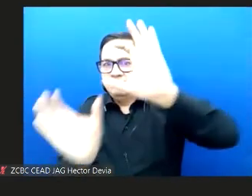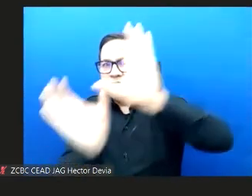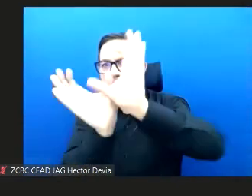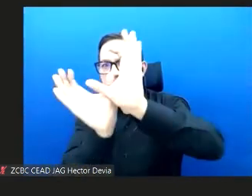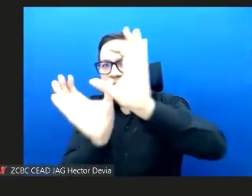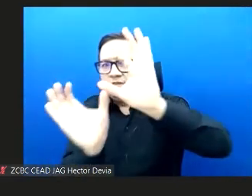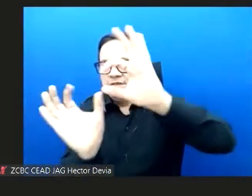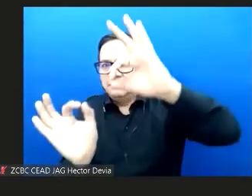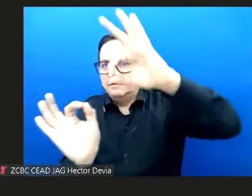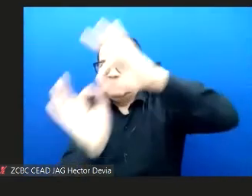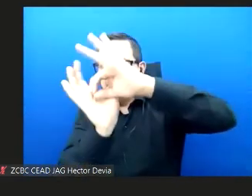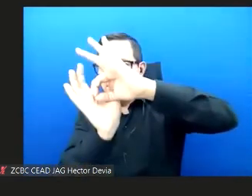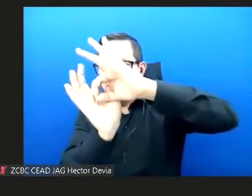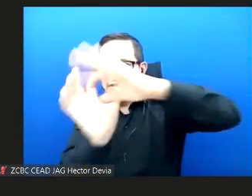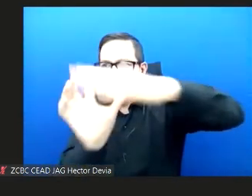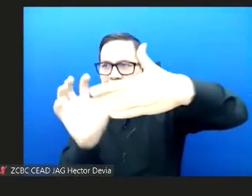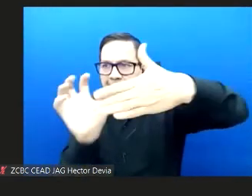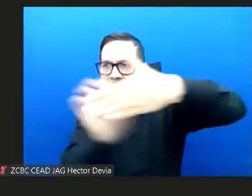¿Listo?